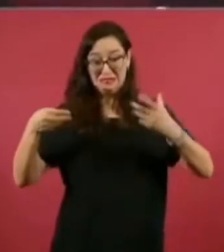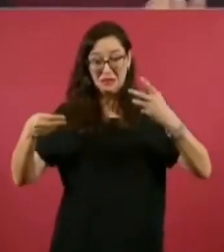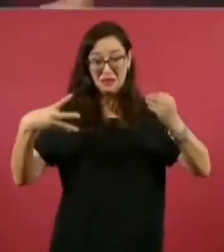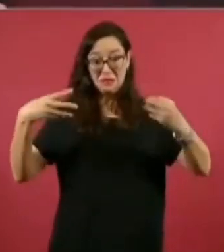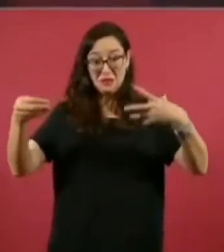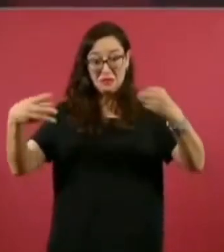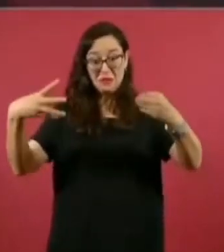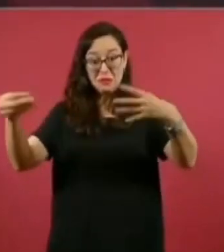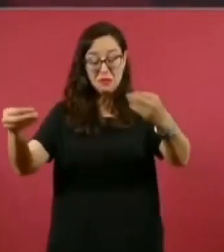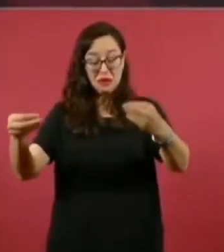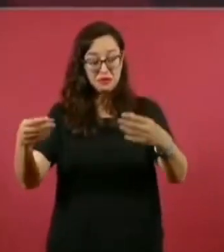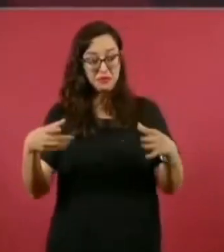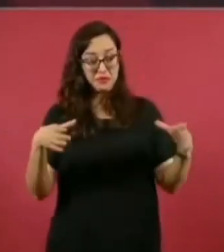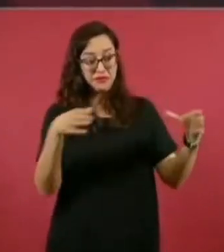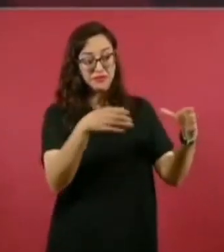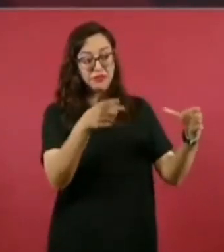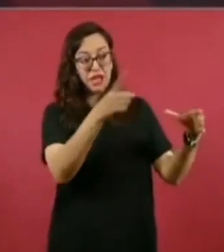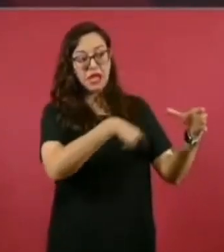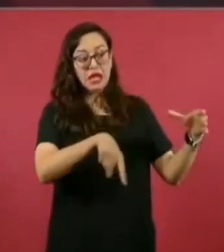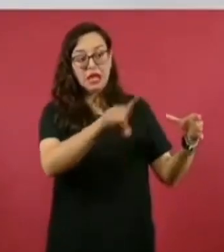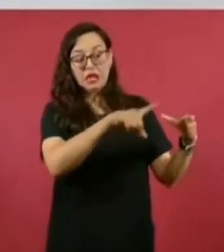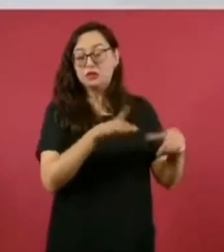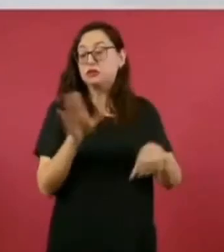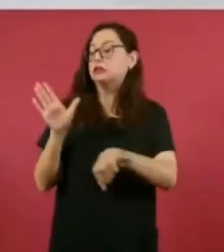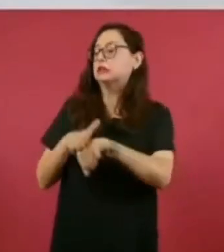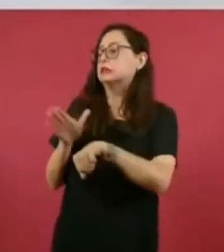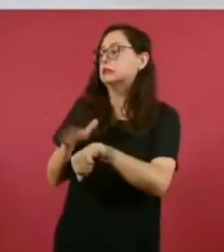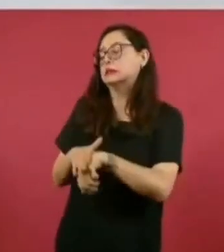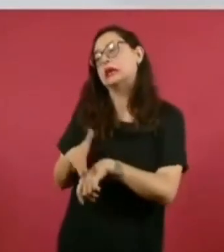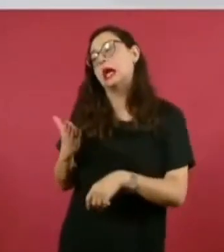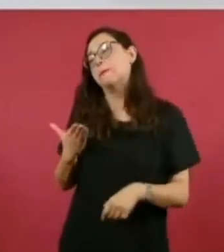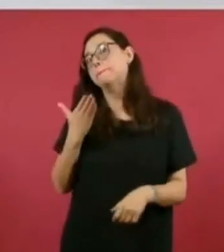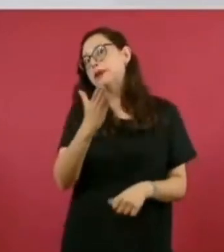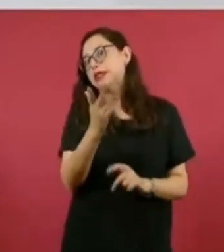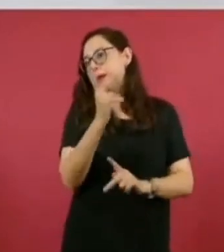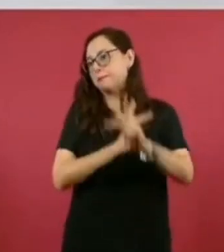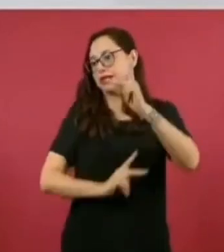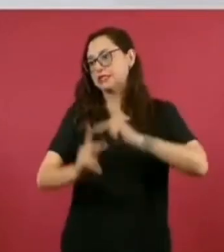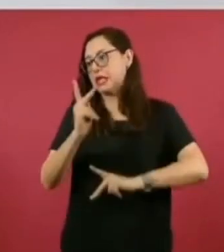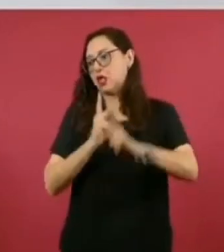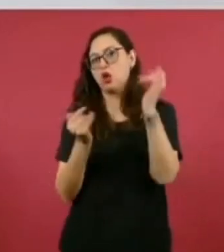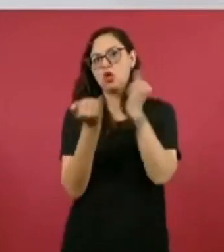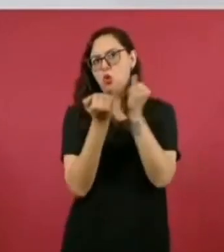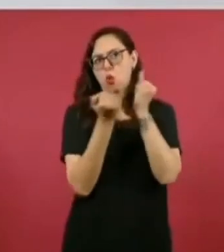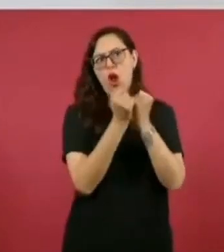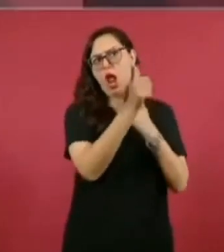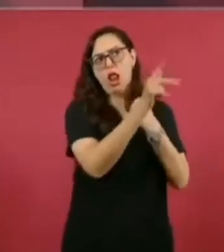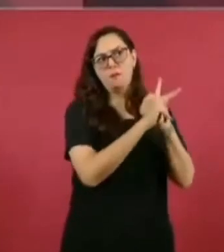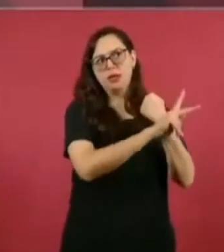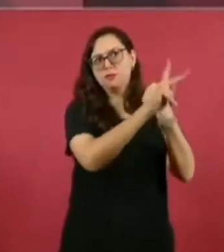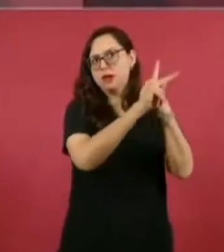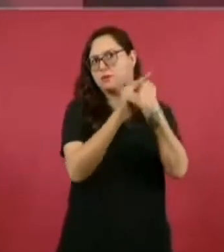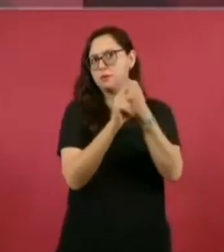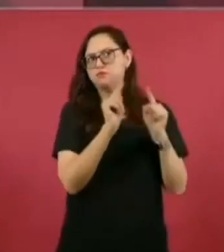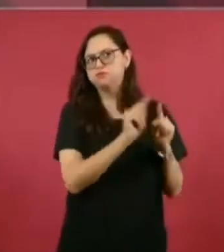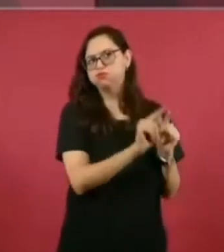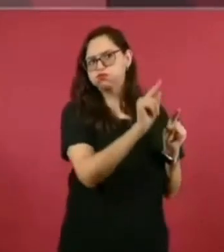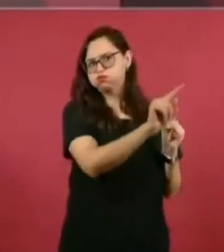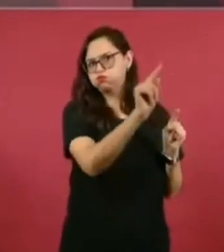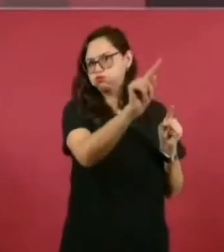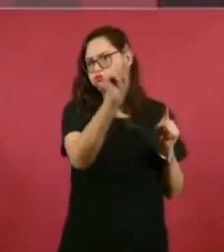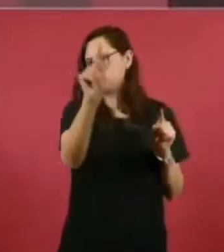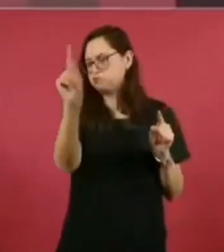a sugerir era que hiciéramos lo mismo, que incluso